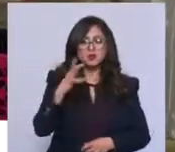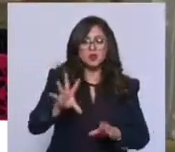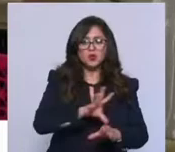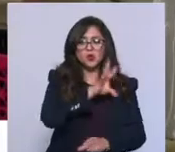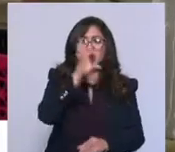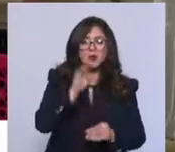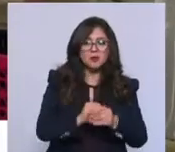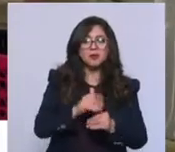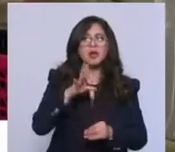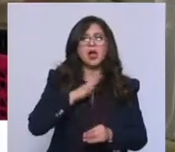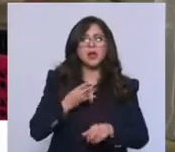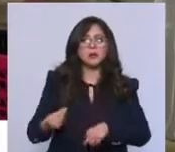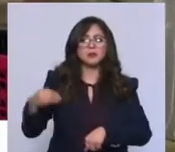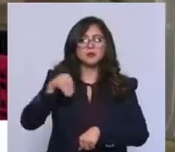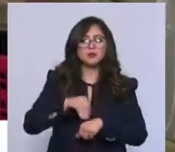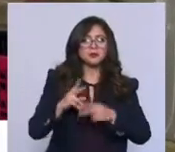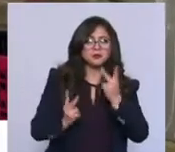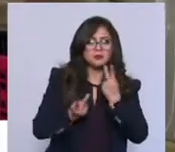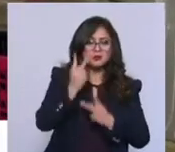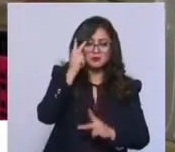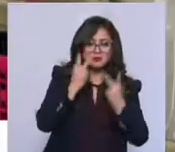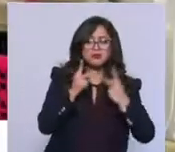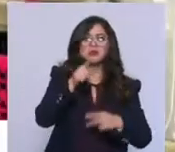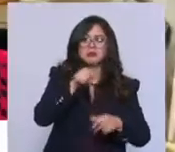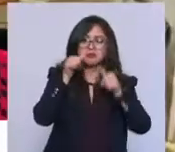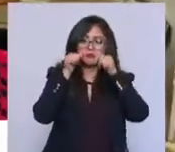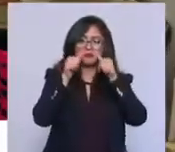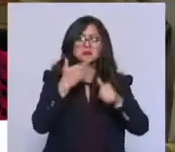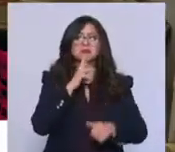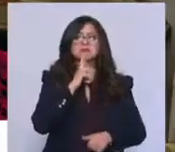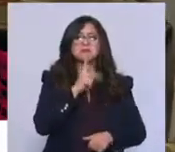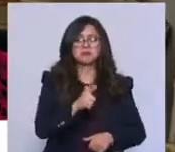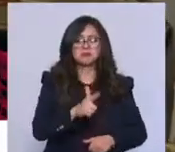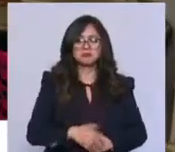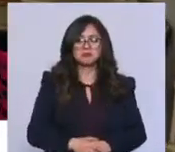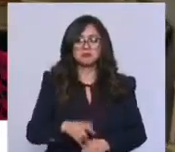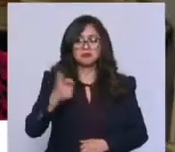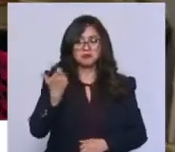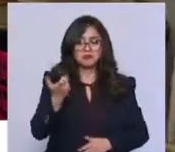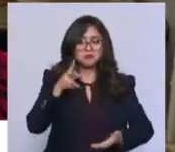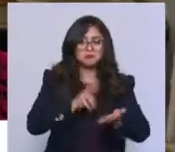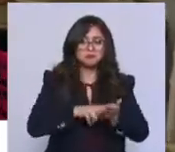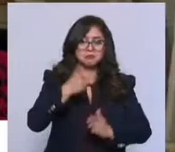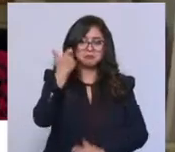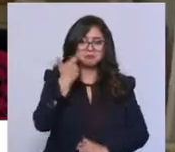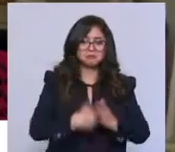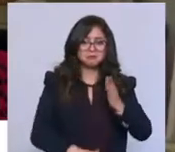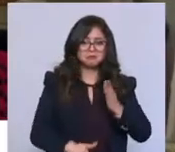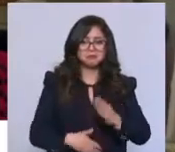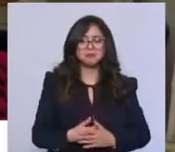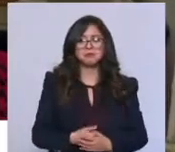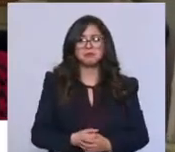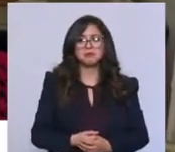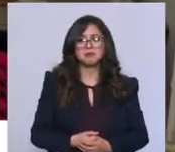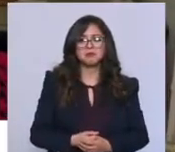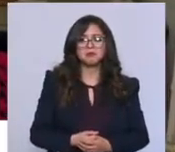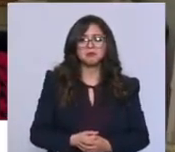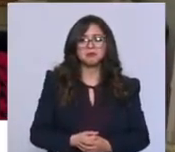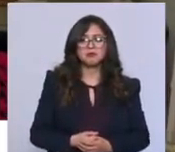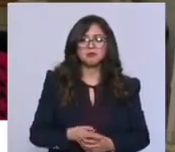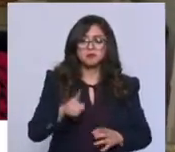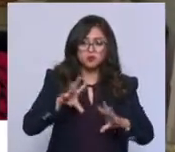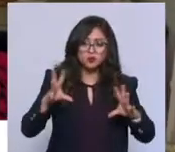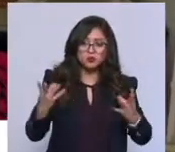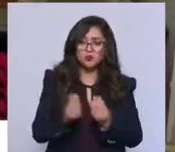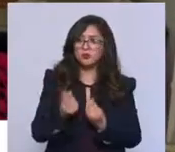mucha verdura, nos atienden bien, bastante económico, muy bien, y para lo que en realidad